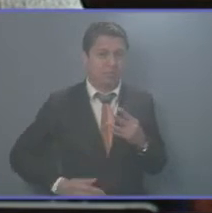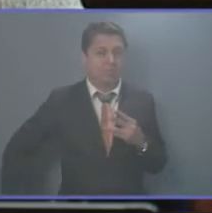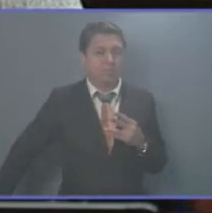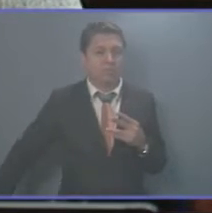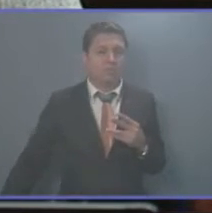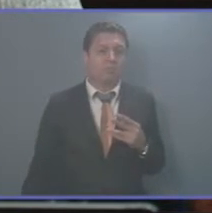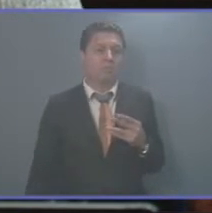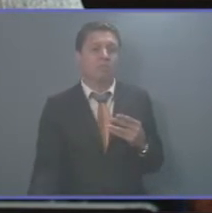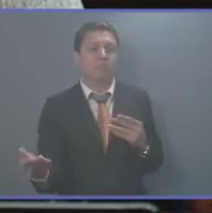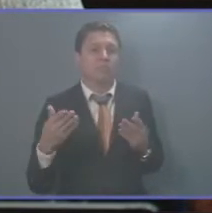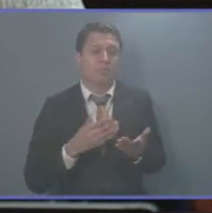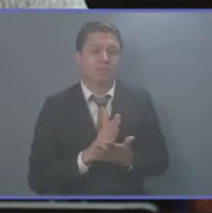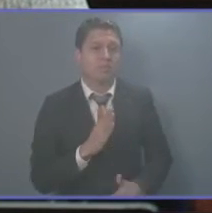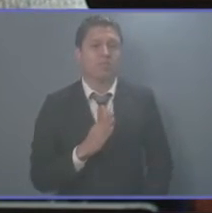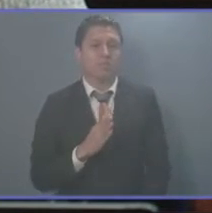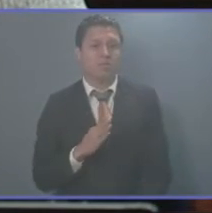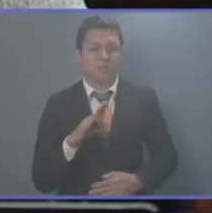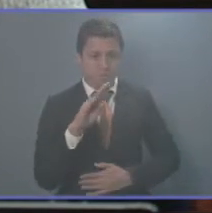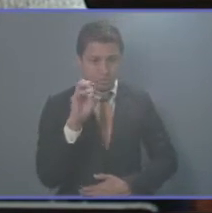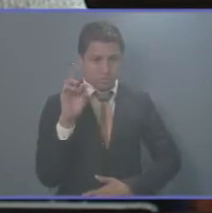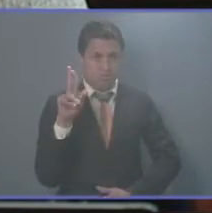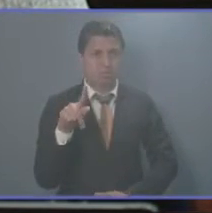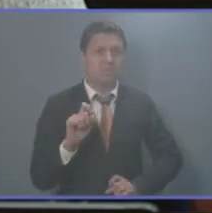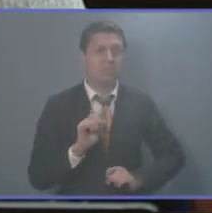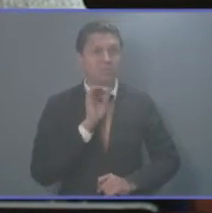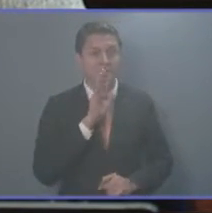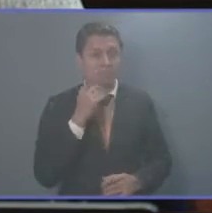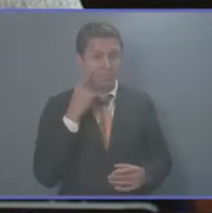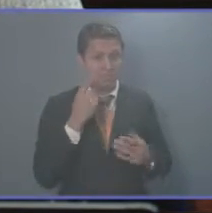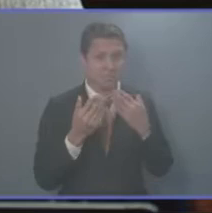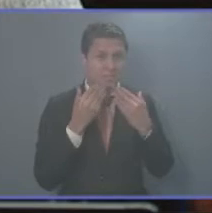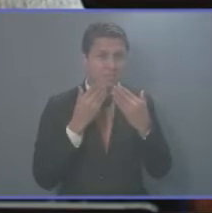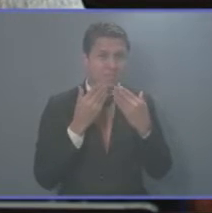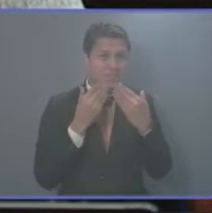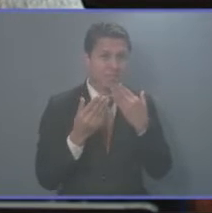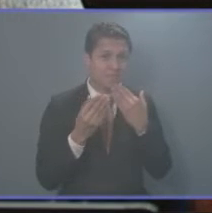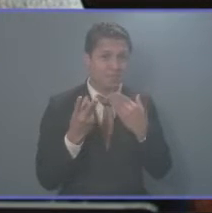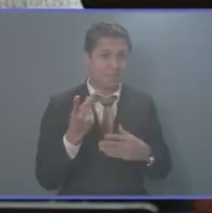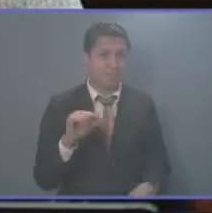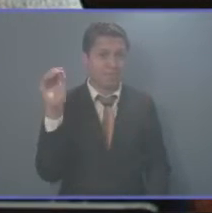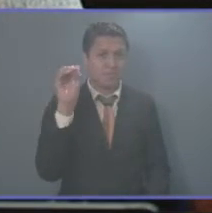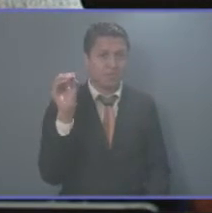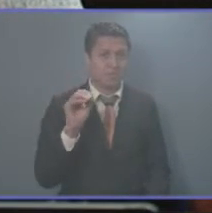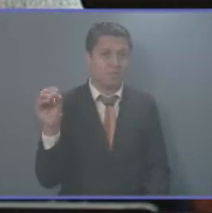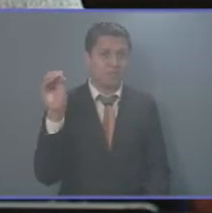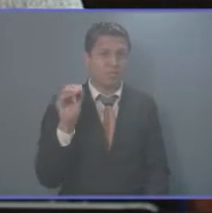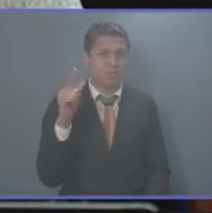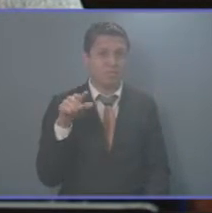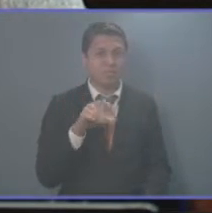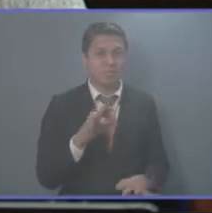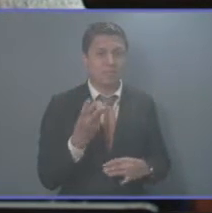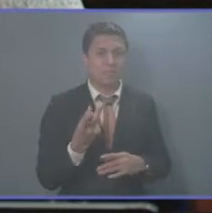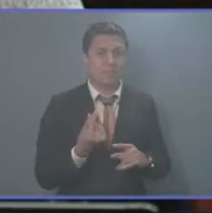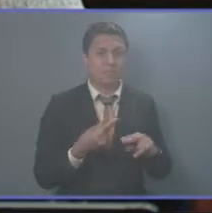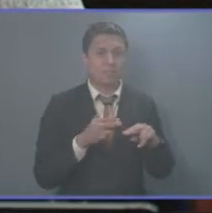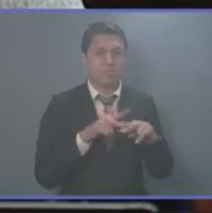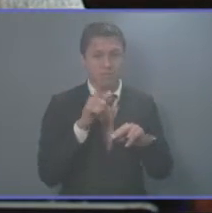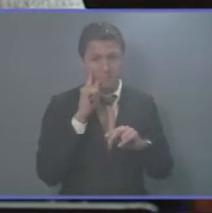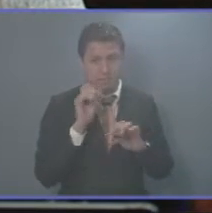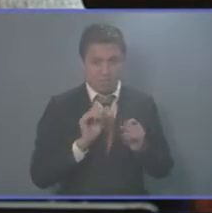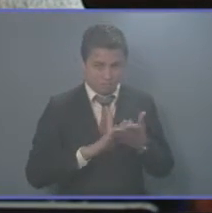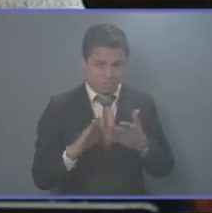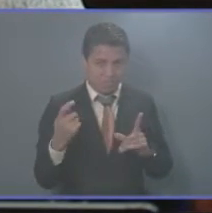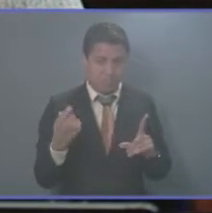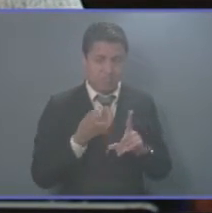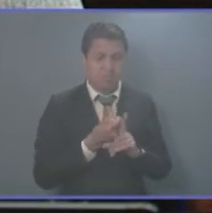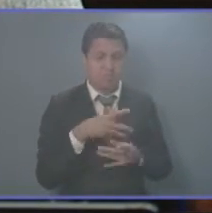el Banco Central de Reserva para poder decir cuál es la tasa máxima de tasas de interés que están